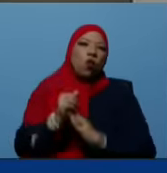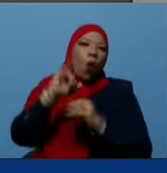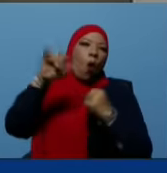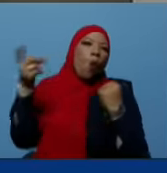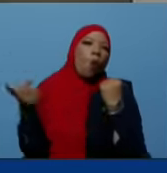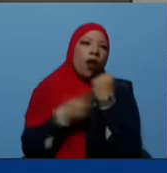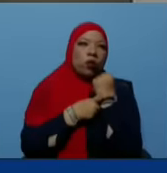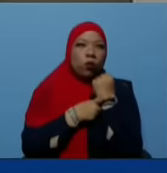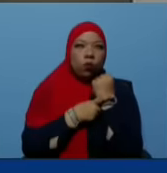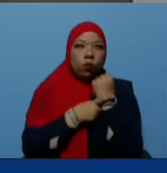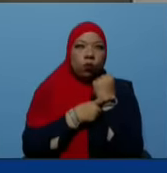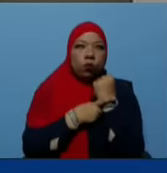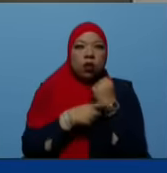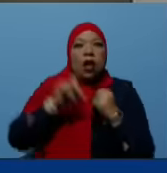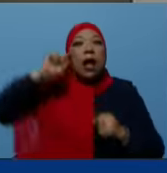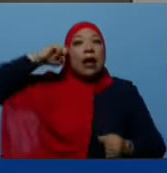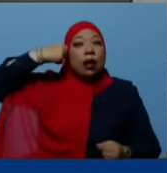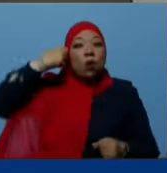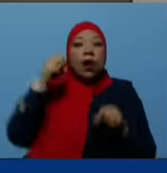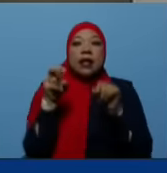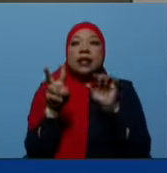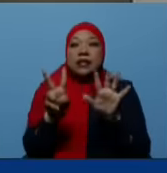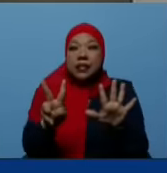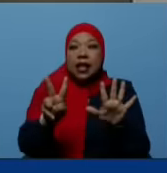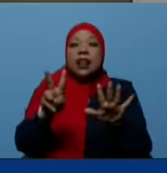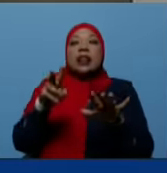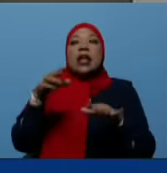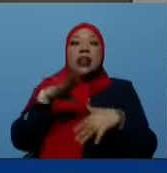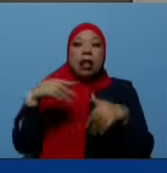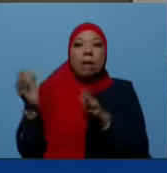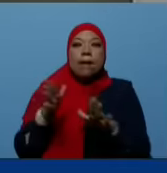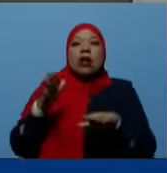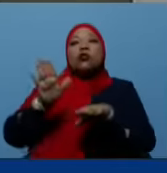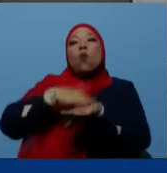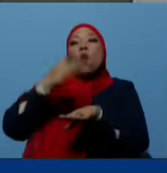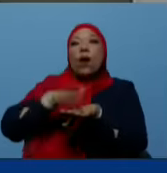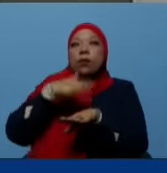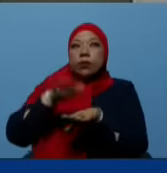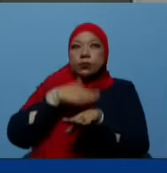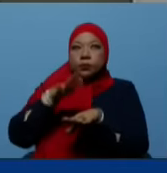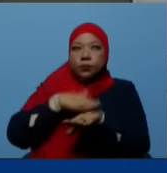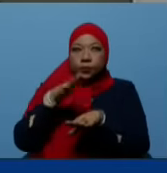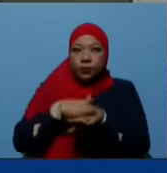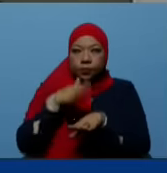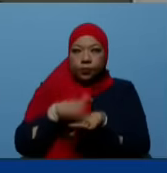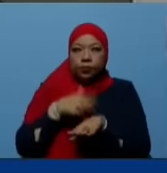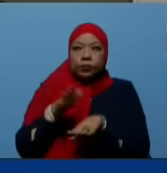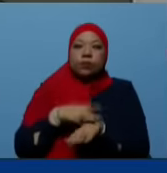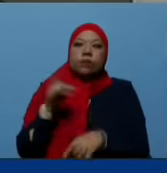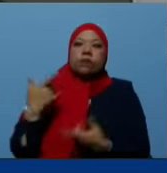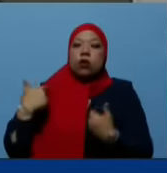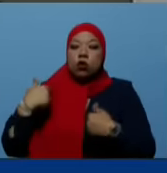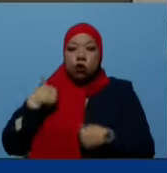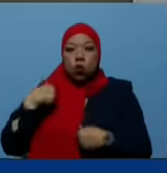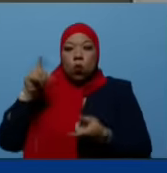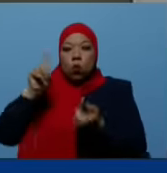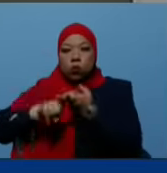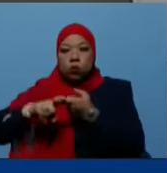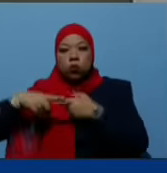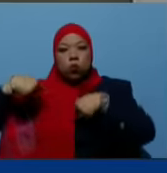Todos recuerdan aquel 7 de marzo, era jueves, en la tardecita. Yo recuerdo que yo estaba con Silvia caminando por los